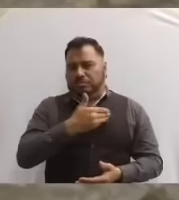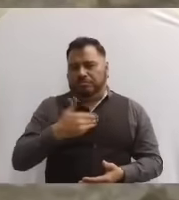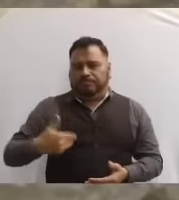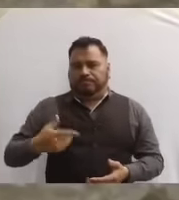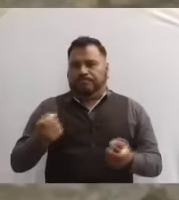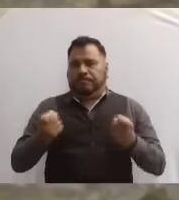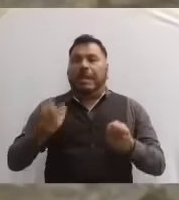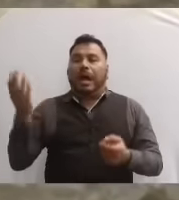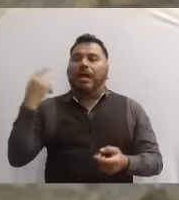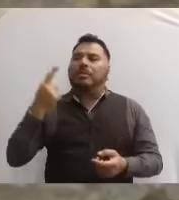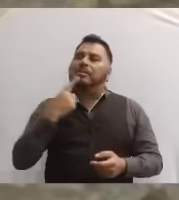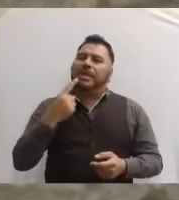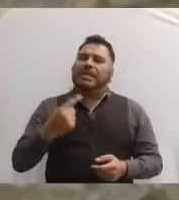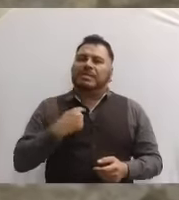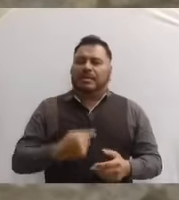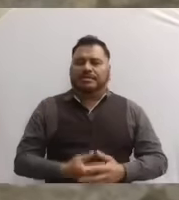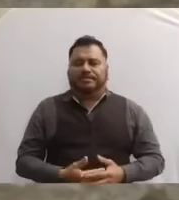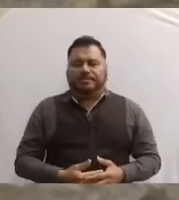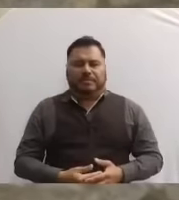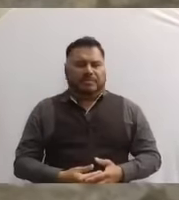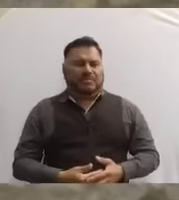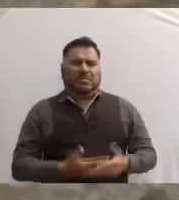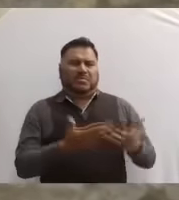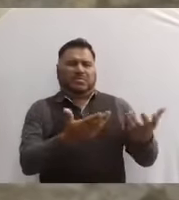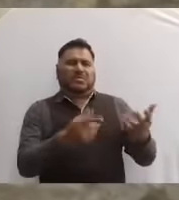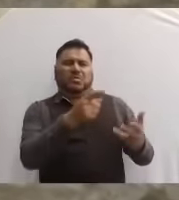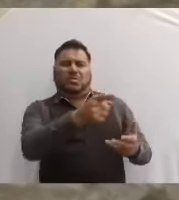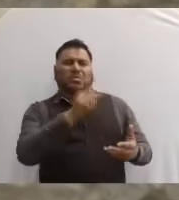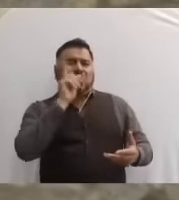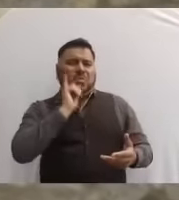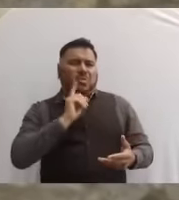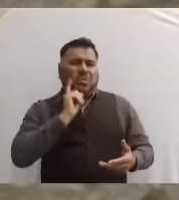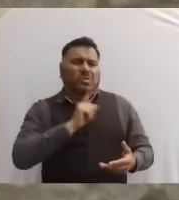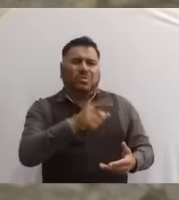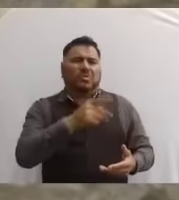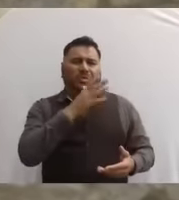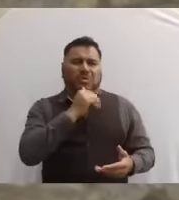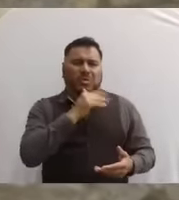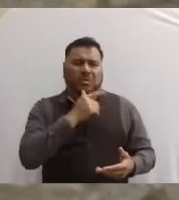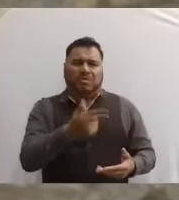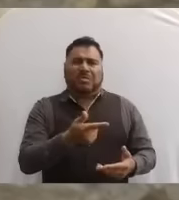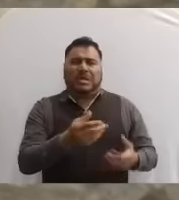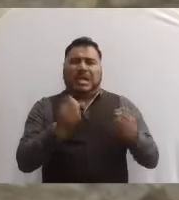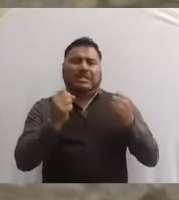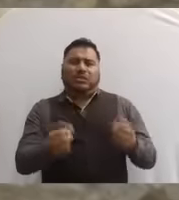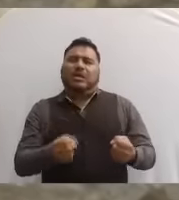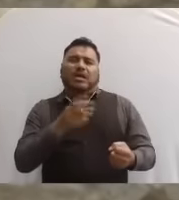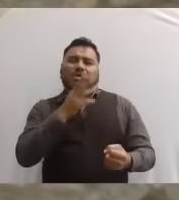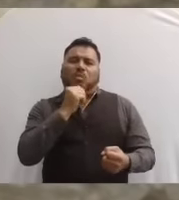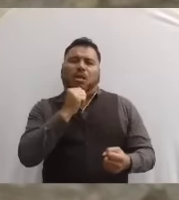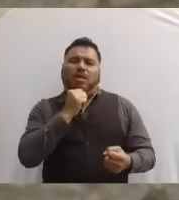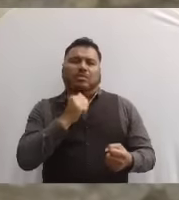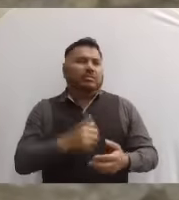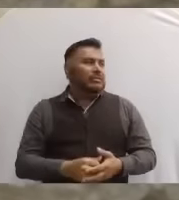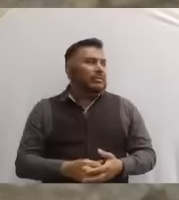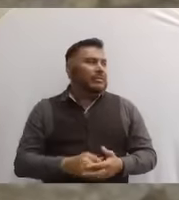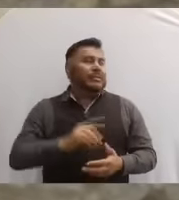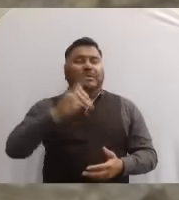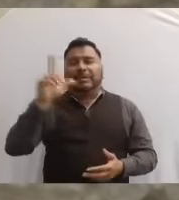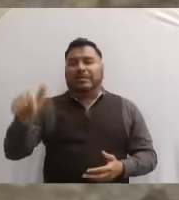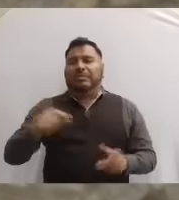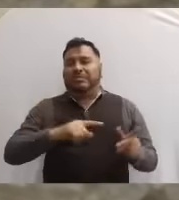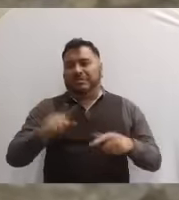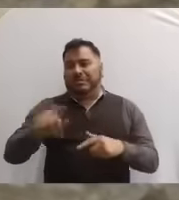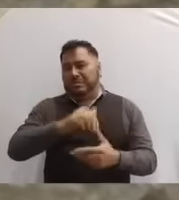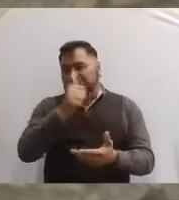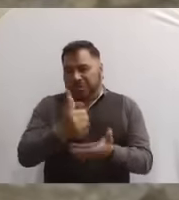decían, no, como eres mujer no vas a poder con la inseguridad. Cuando llegué a la ciudad